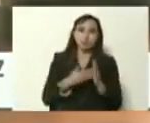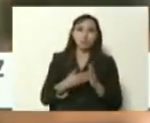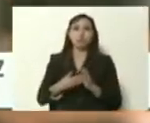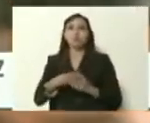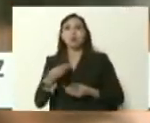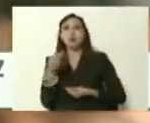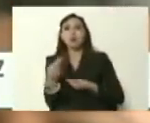metió